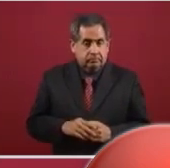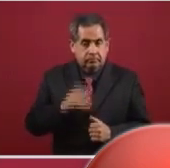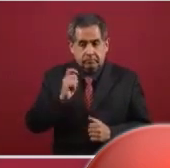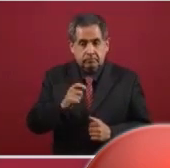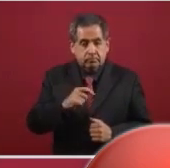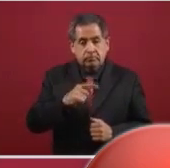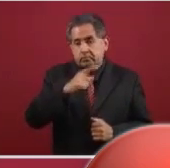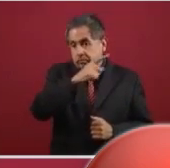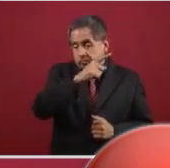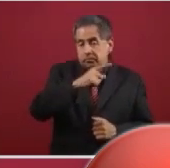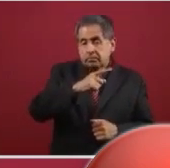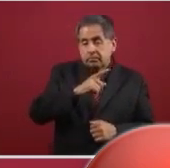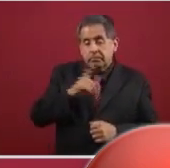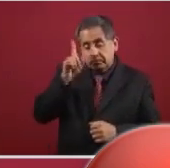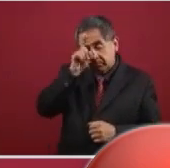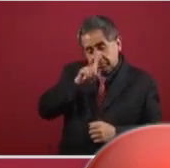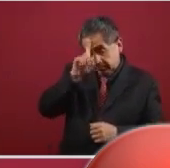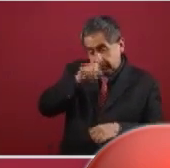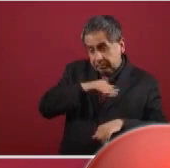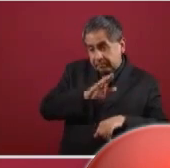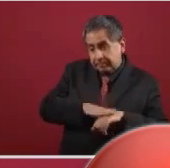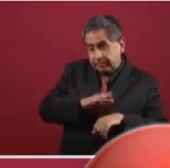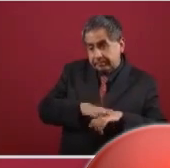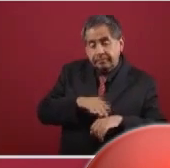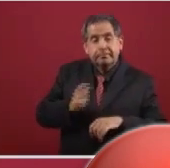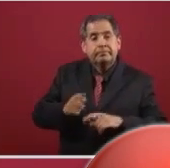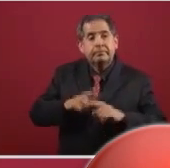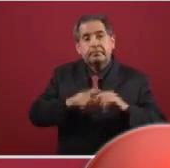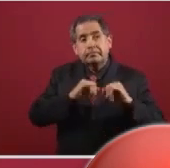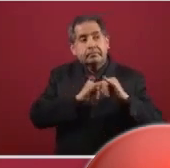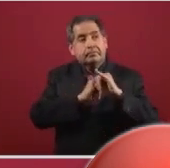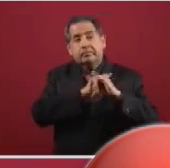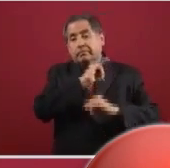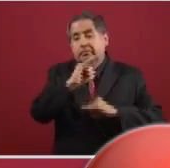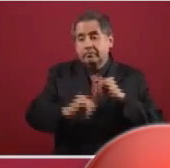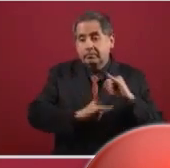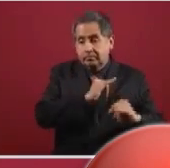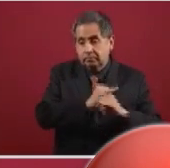una recomendación de organismos